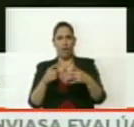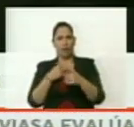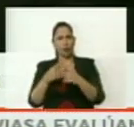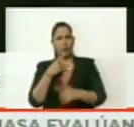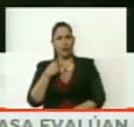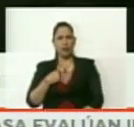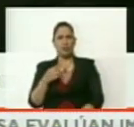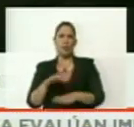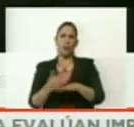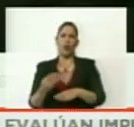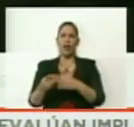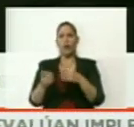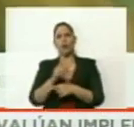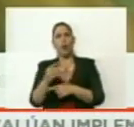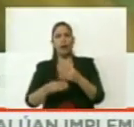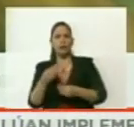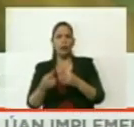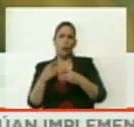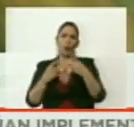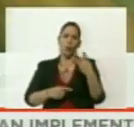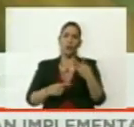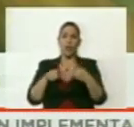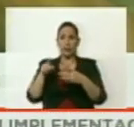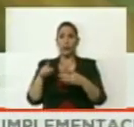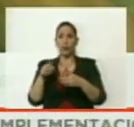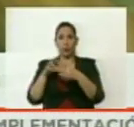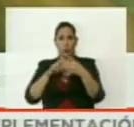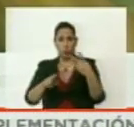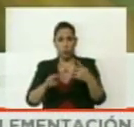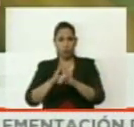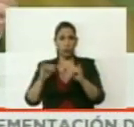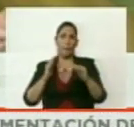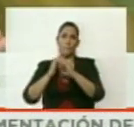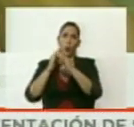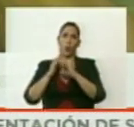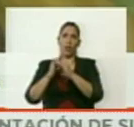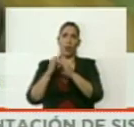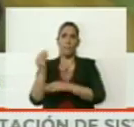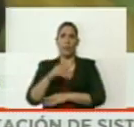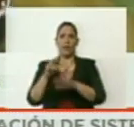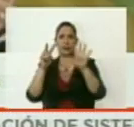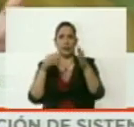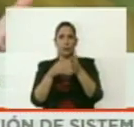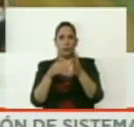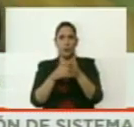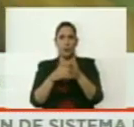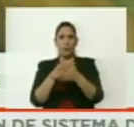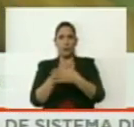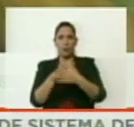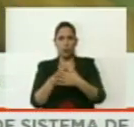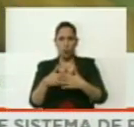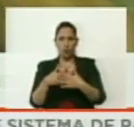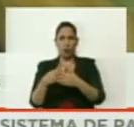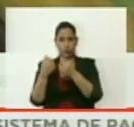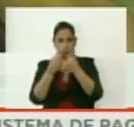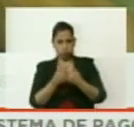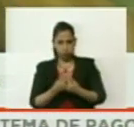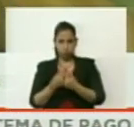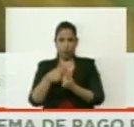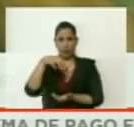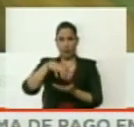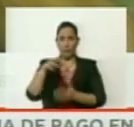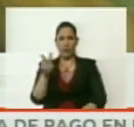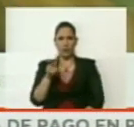qué no hacemos una cosa? Esos recursos que están bloqueados, que son más de 7.000 millones en cash, que son del Estado venezolano, ¿por